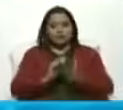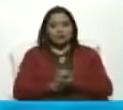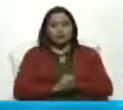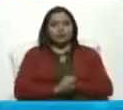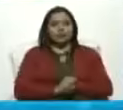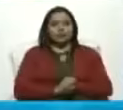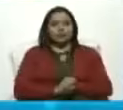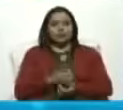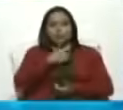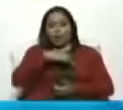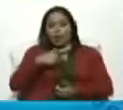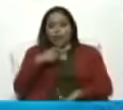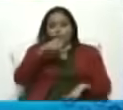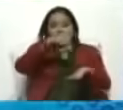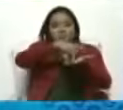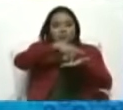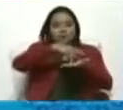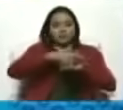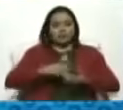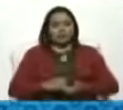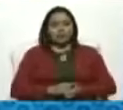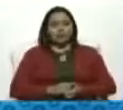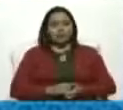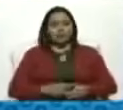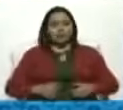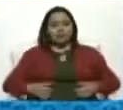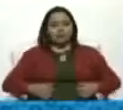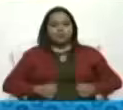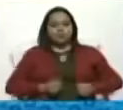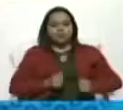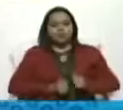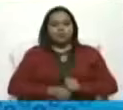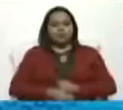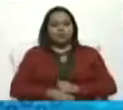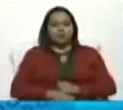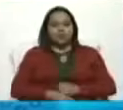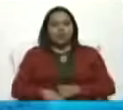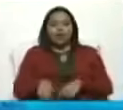Y aquí estamos. Como dices tú, hermano.